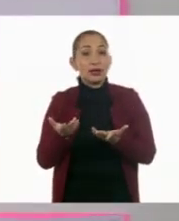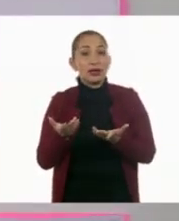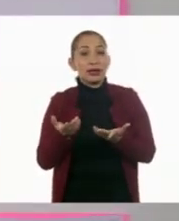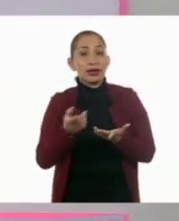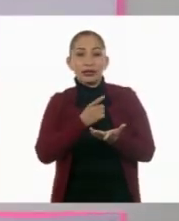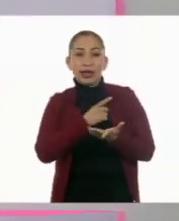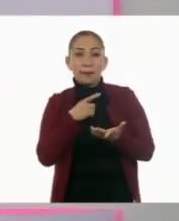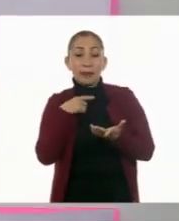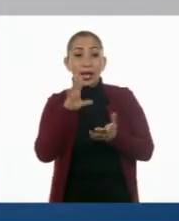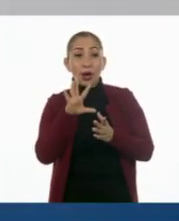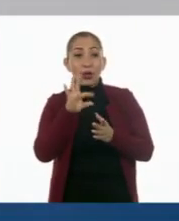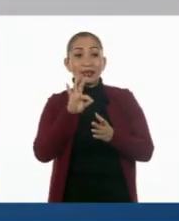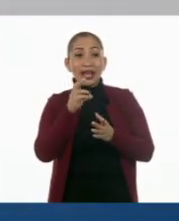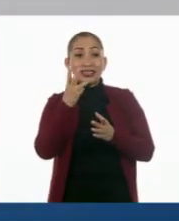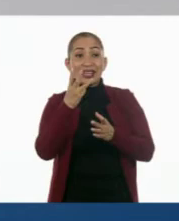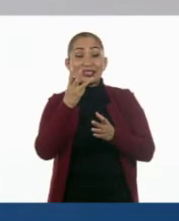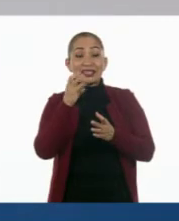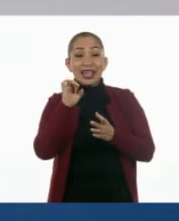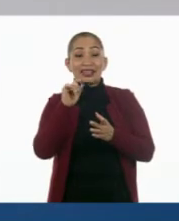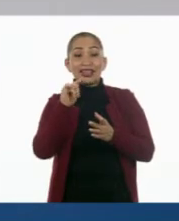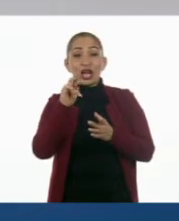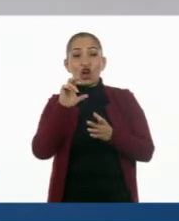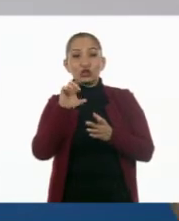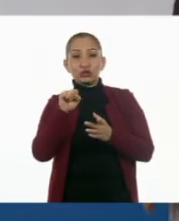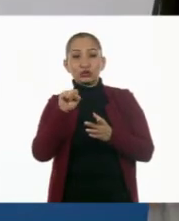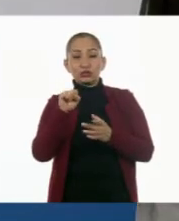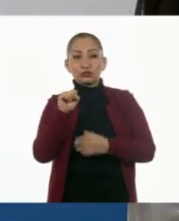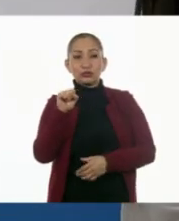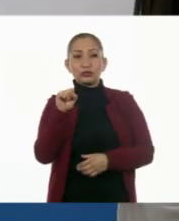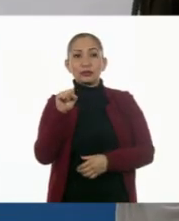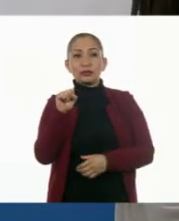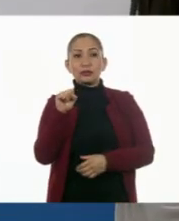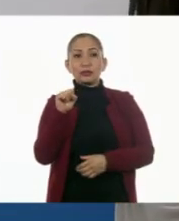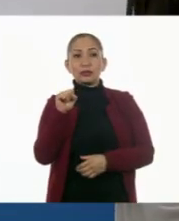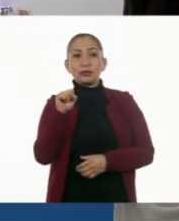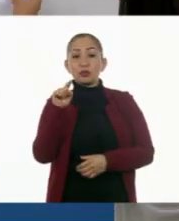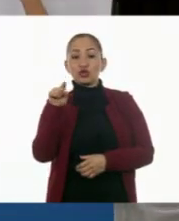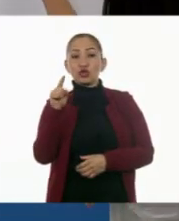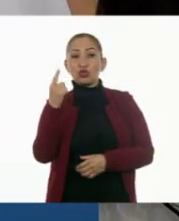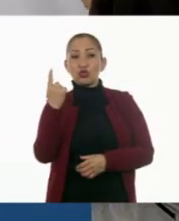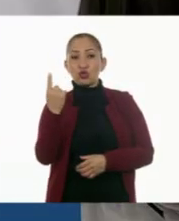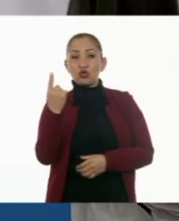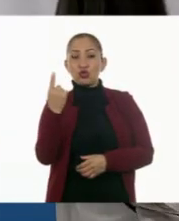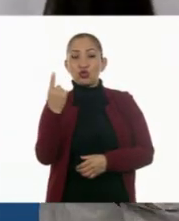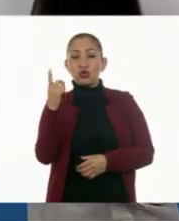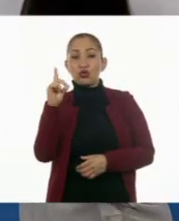tendrá que ser que 43 enteros, uh-huh. un décimo,